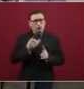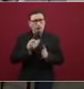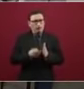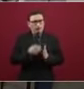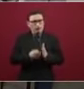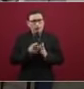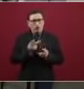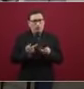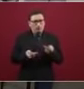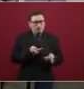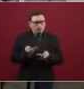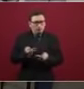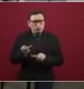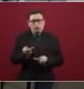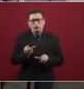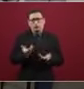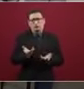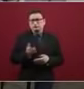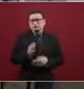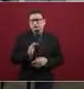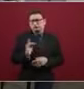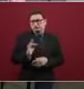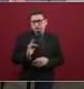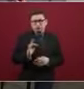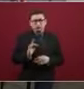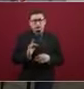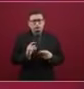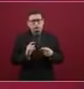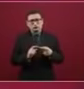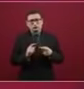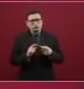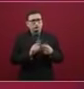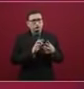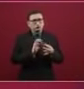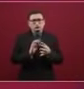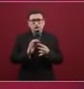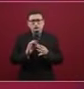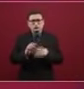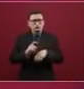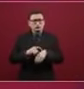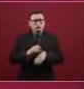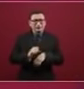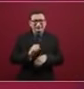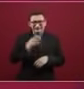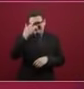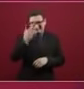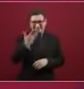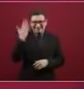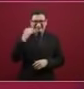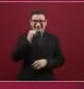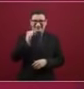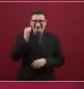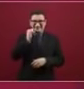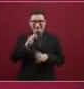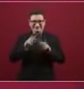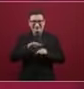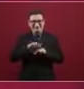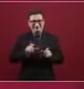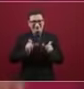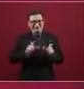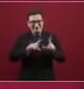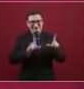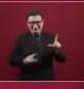preguntas que no se pudieron desahogar el día de ayer acerca de la Guardia Nacional.